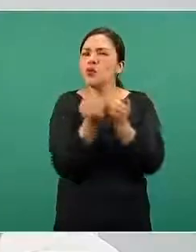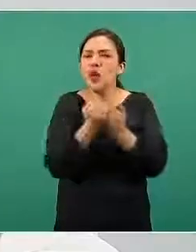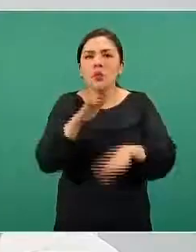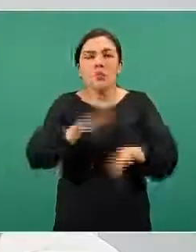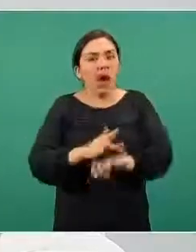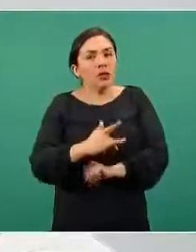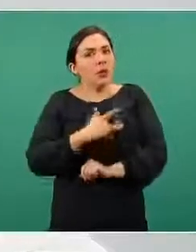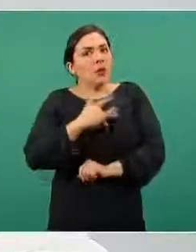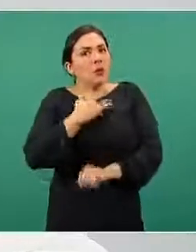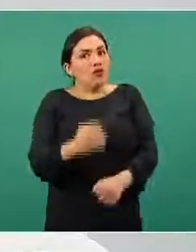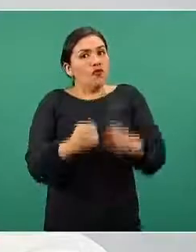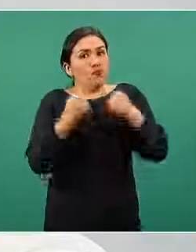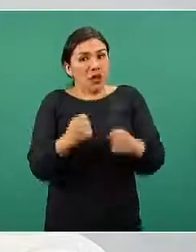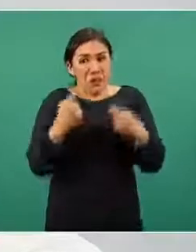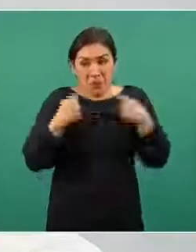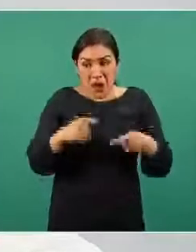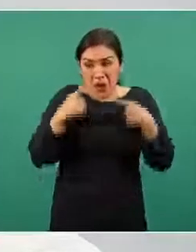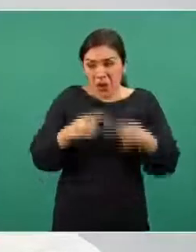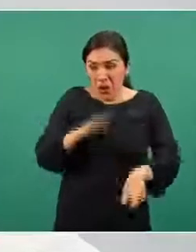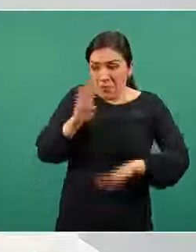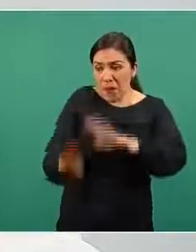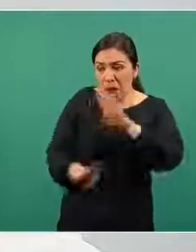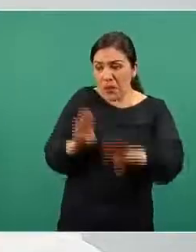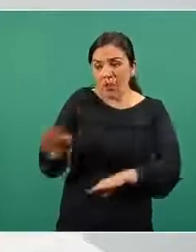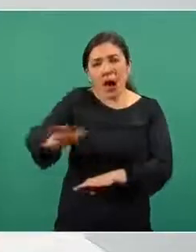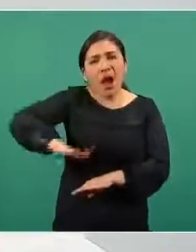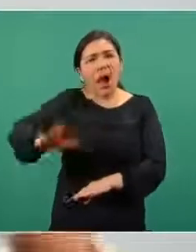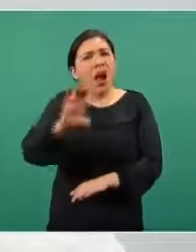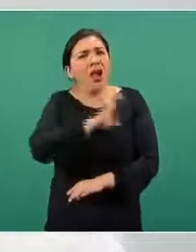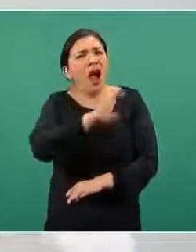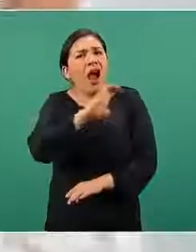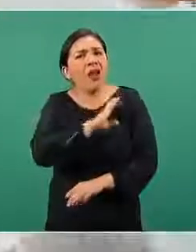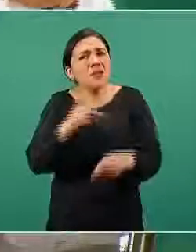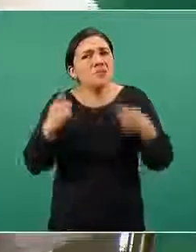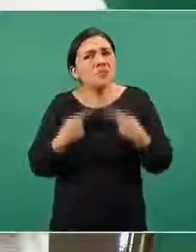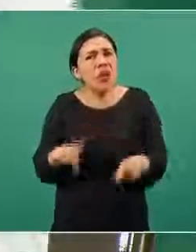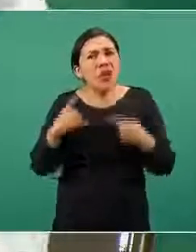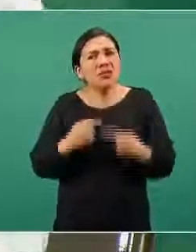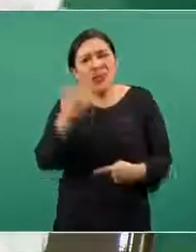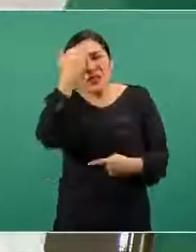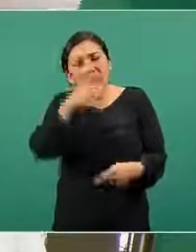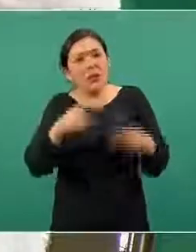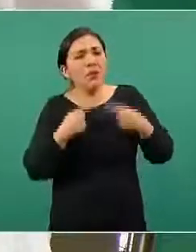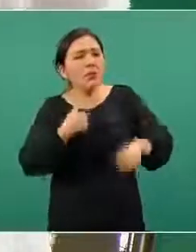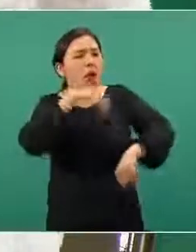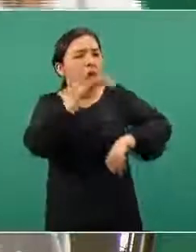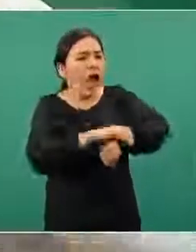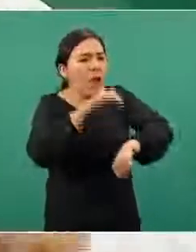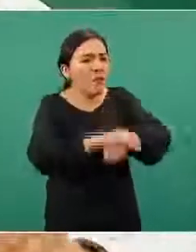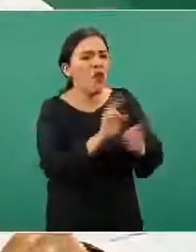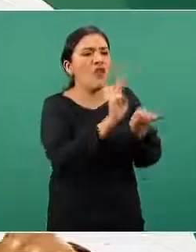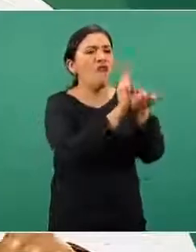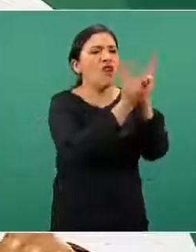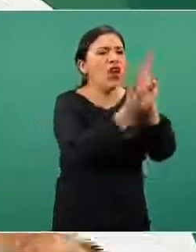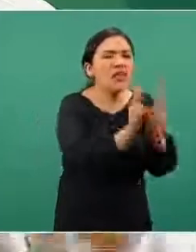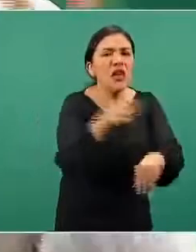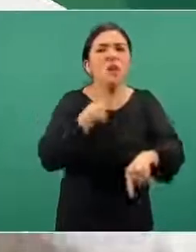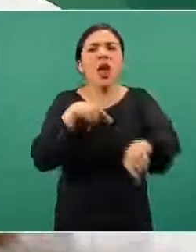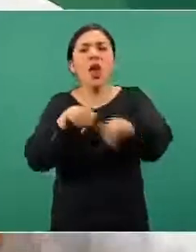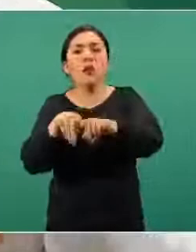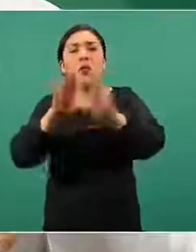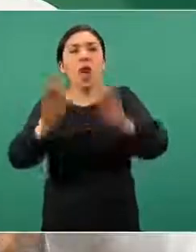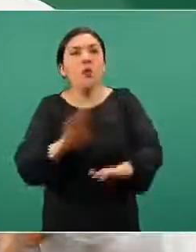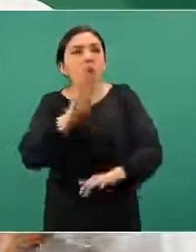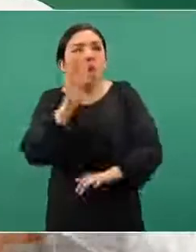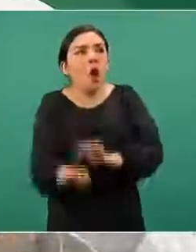pueblo, la mortalidad de nuestros seres queridos. El saber que un vecino, un amigo, un hermano ya se había ido por coronavirus, los